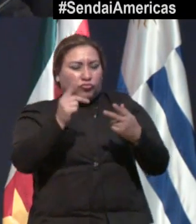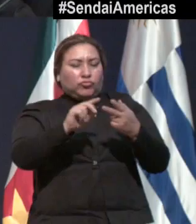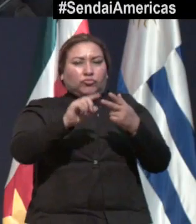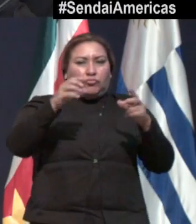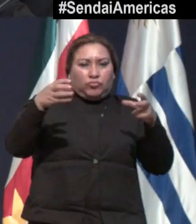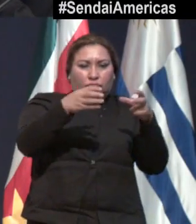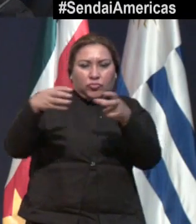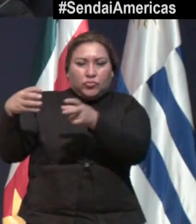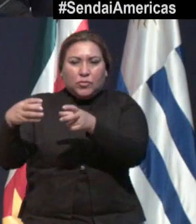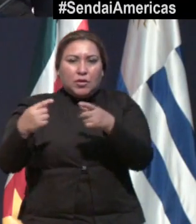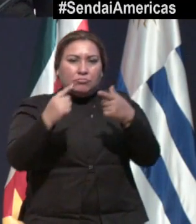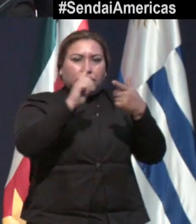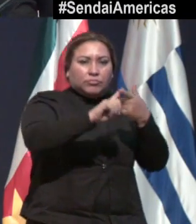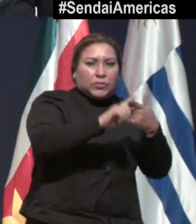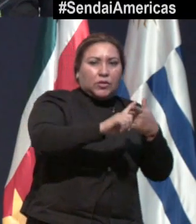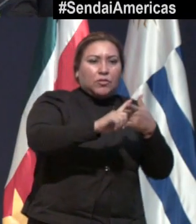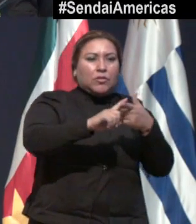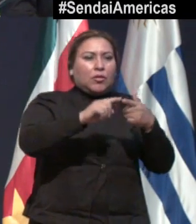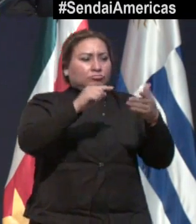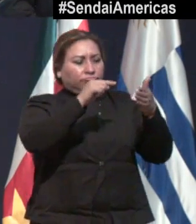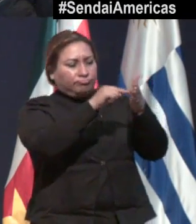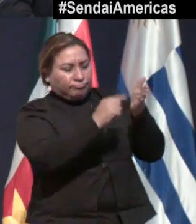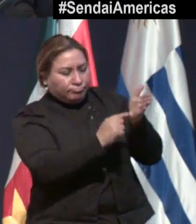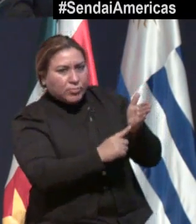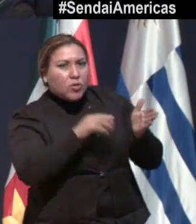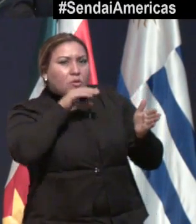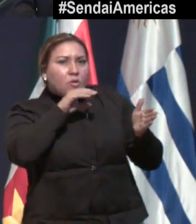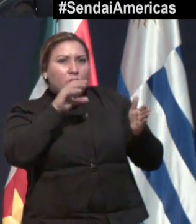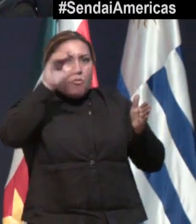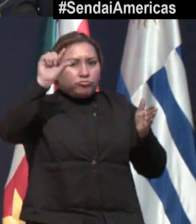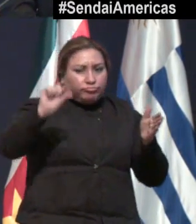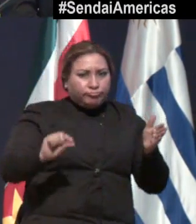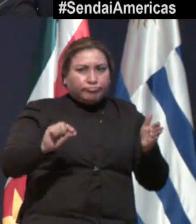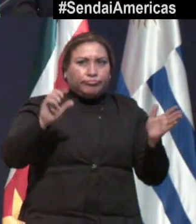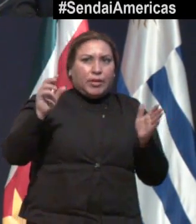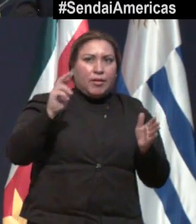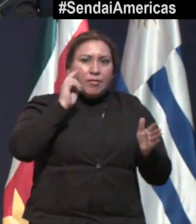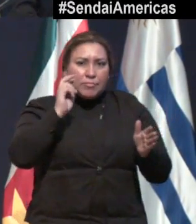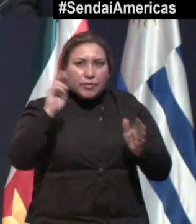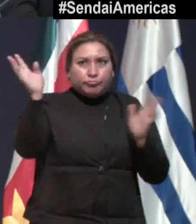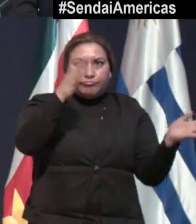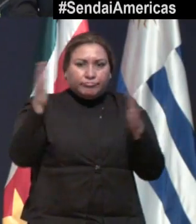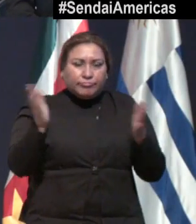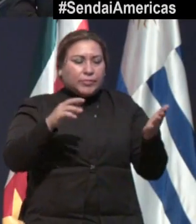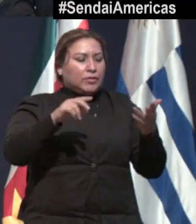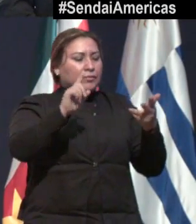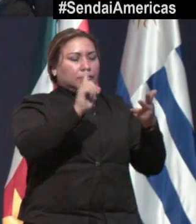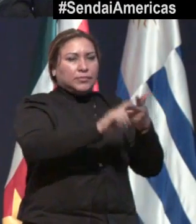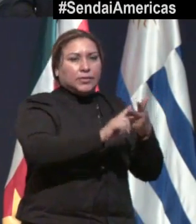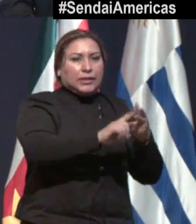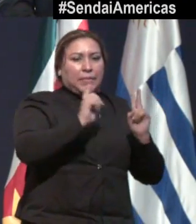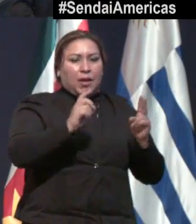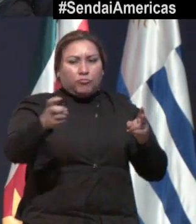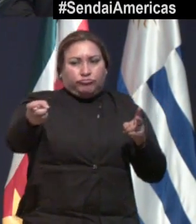primero de ellos tratará sobre los indicadores para la reducción del riesgo de desastres y las